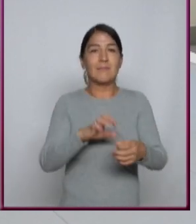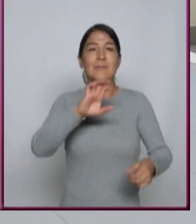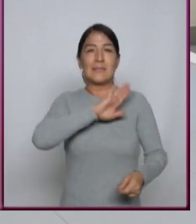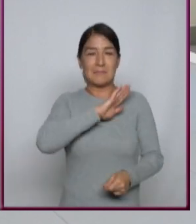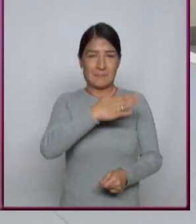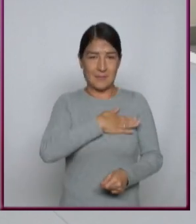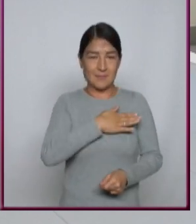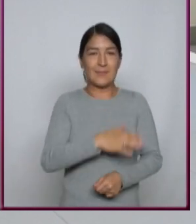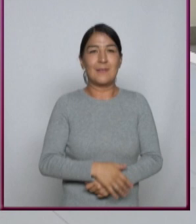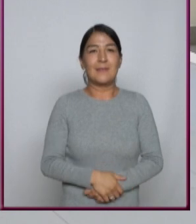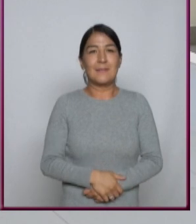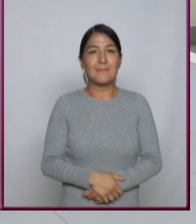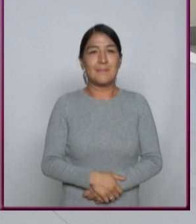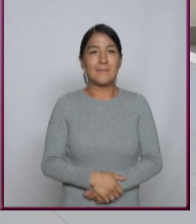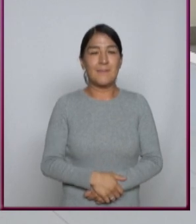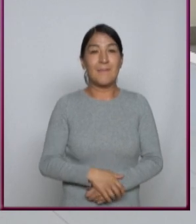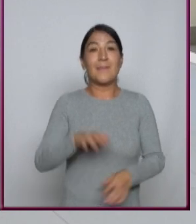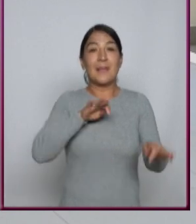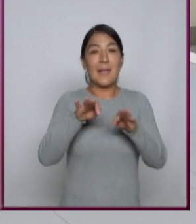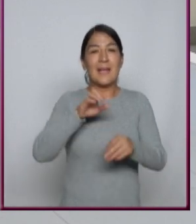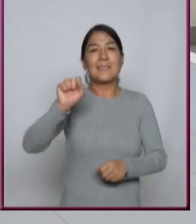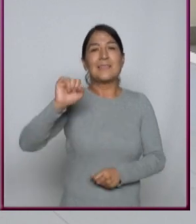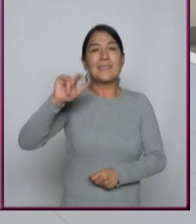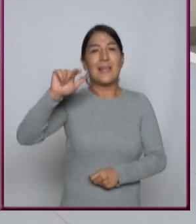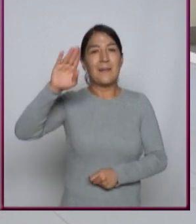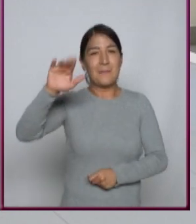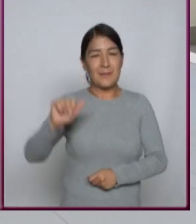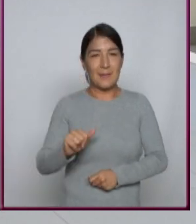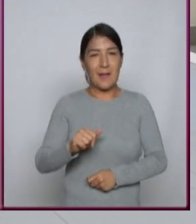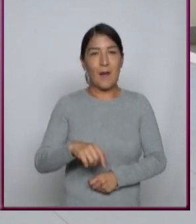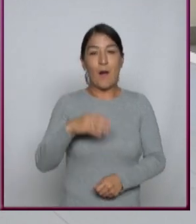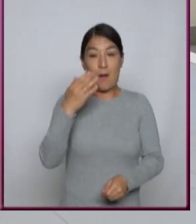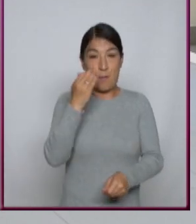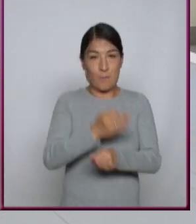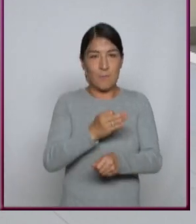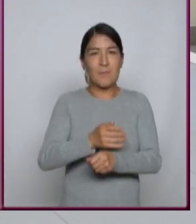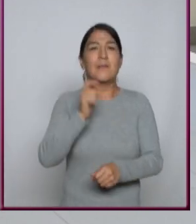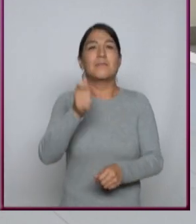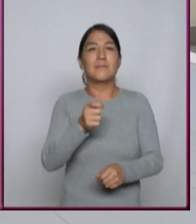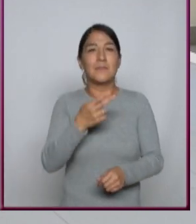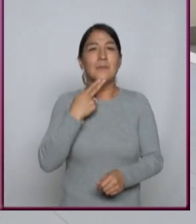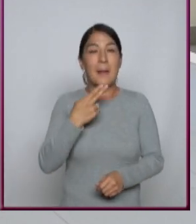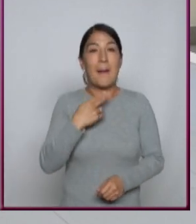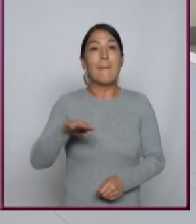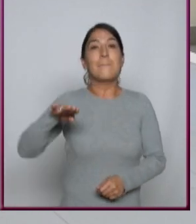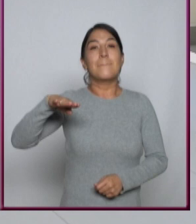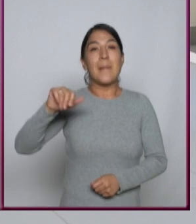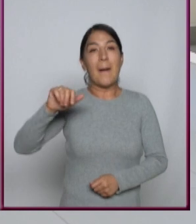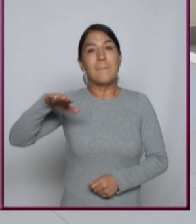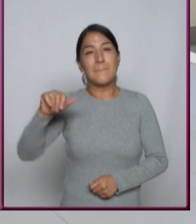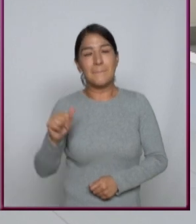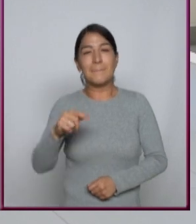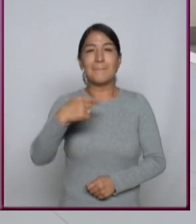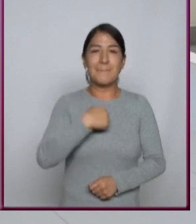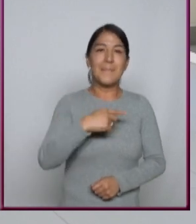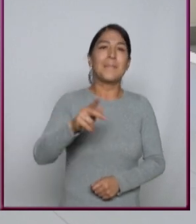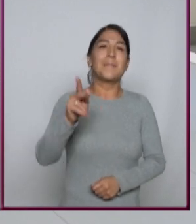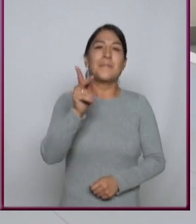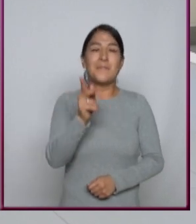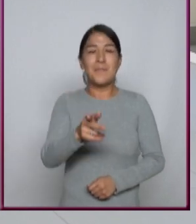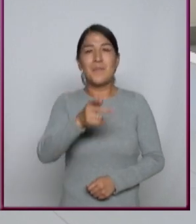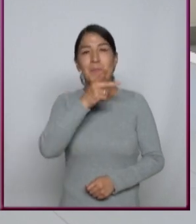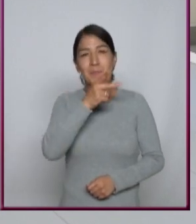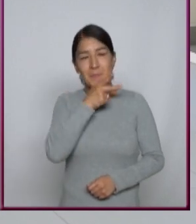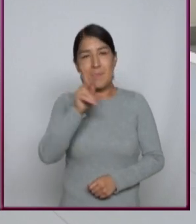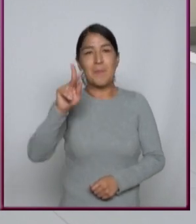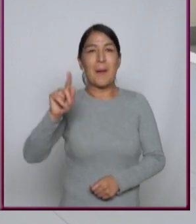español. Vamos a trabajar las sílabas. En este caso vamos a utilizar mamá, mi papá. Mamá